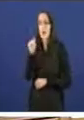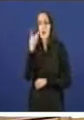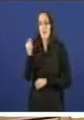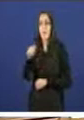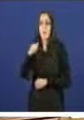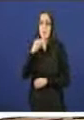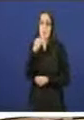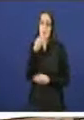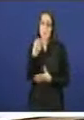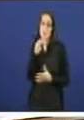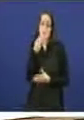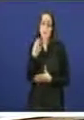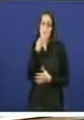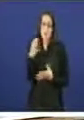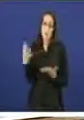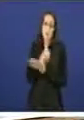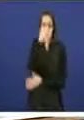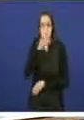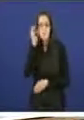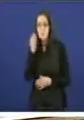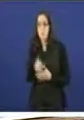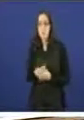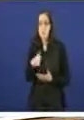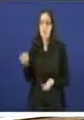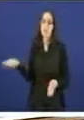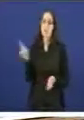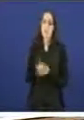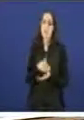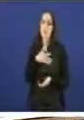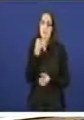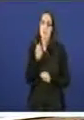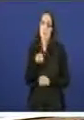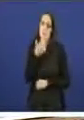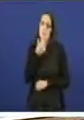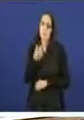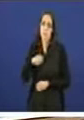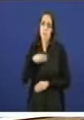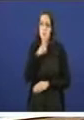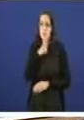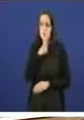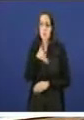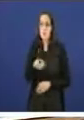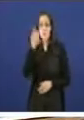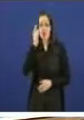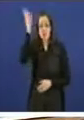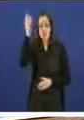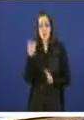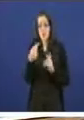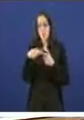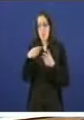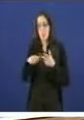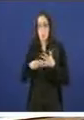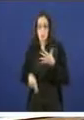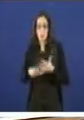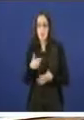todos. O primeiro que me gustaría de novo sinalaros aquí a raíz da exposición dos motivos da propia iniciativa é que non está